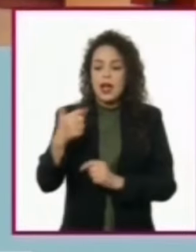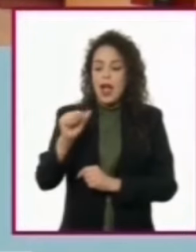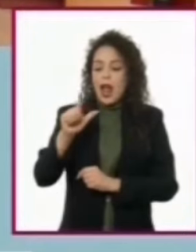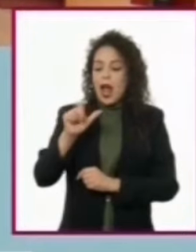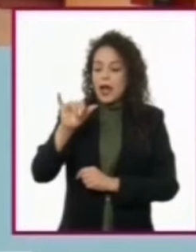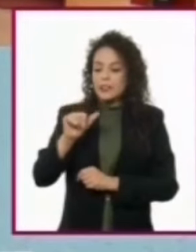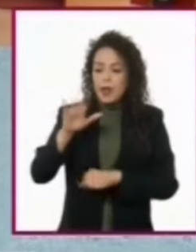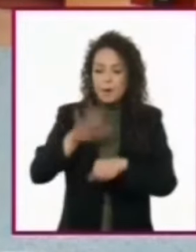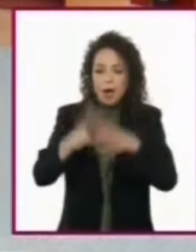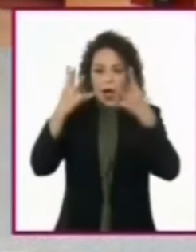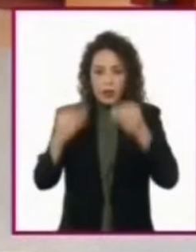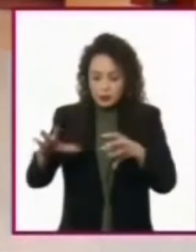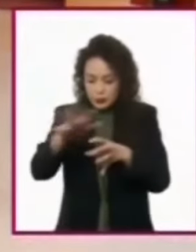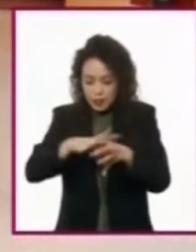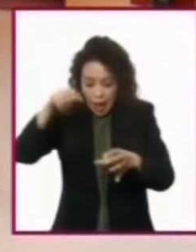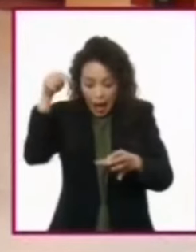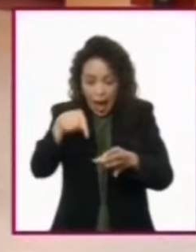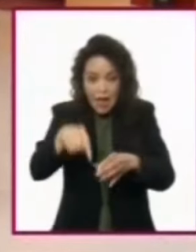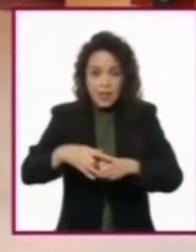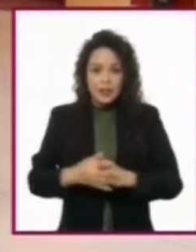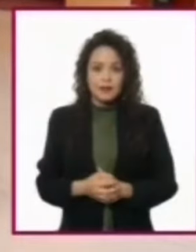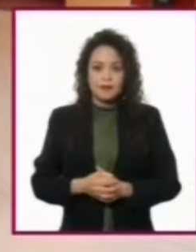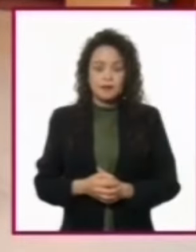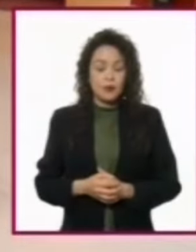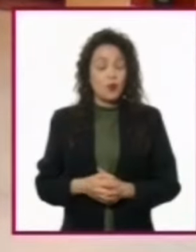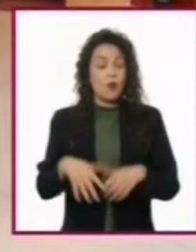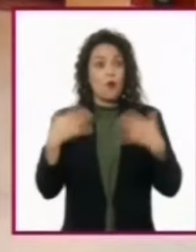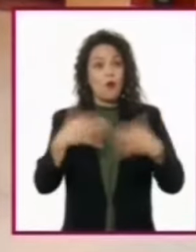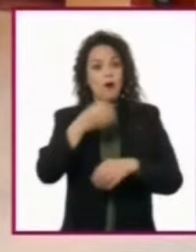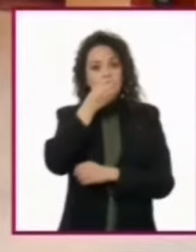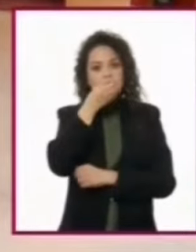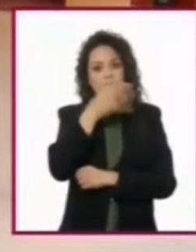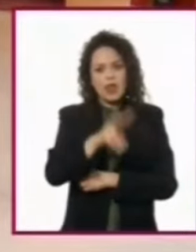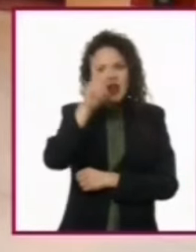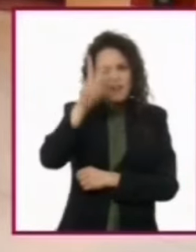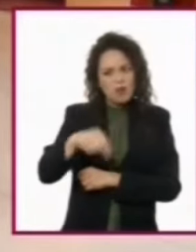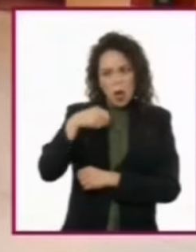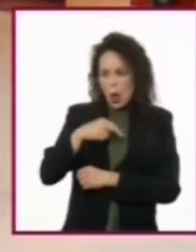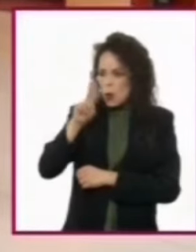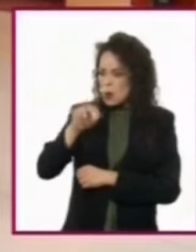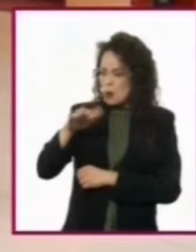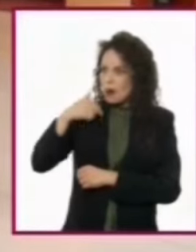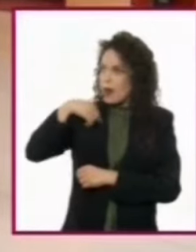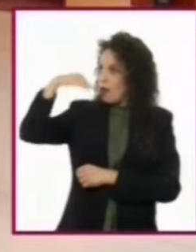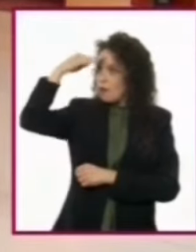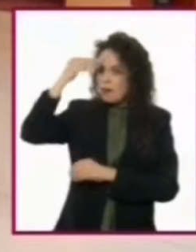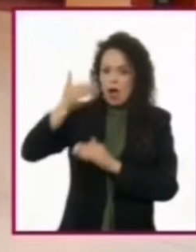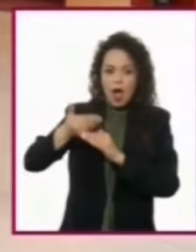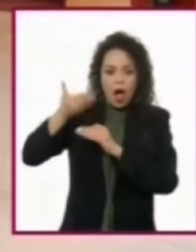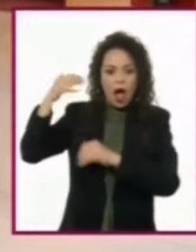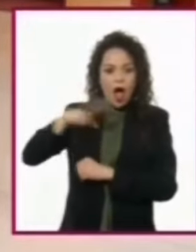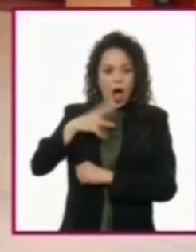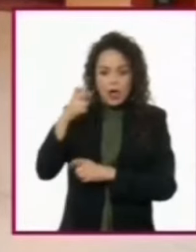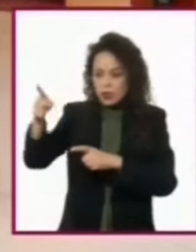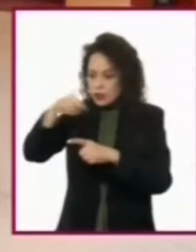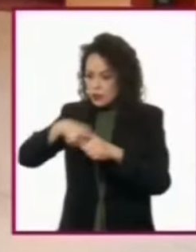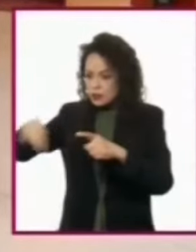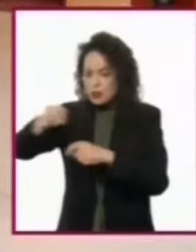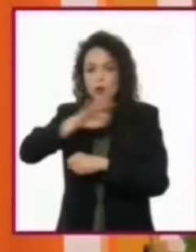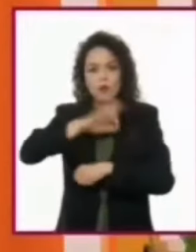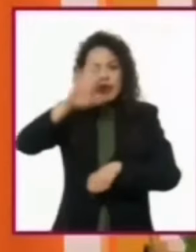galaxias. Fascinante, profesor. Jamás me hubiese imaginado que existían galaxias que pueden superar 20 veces el tamaño